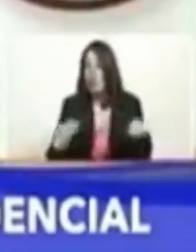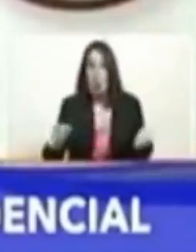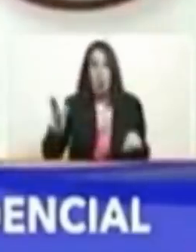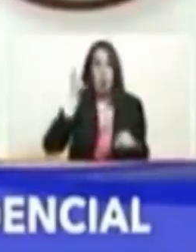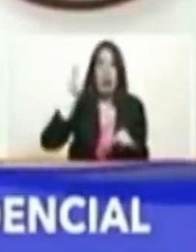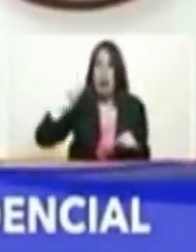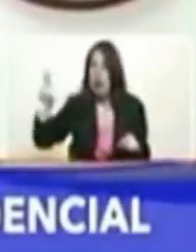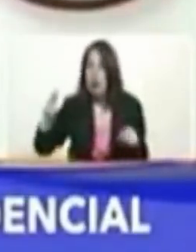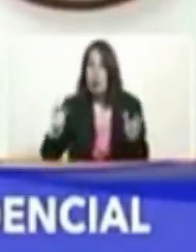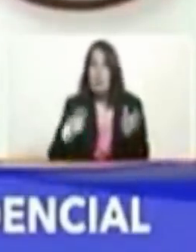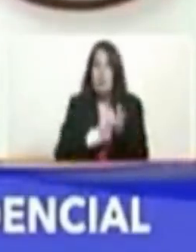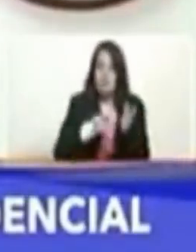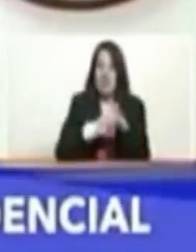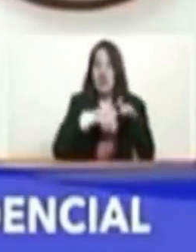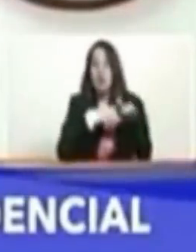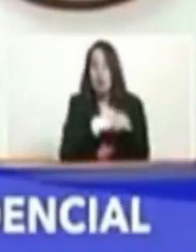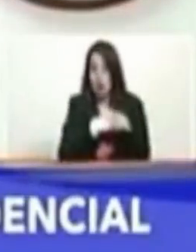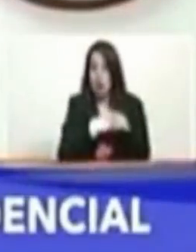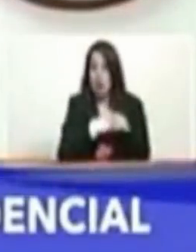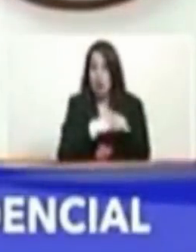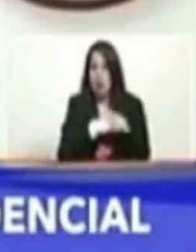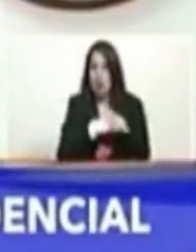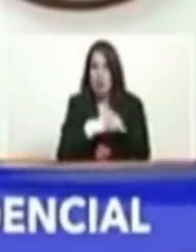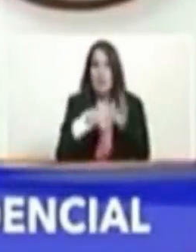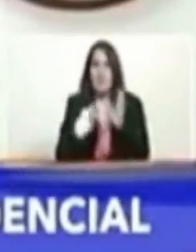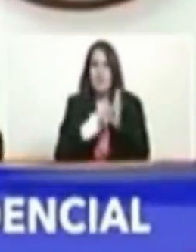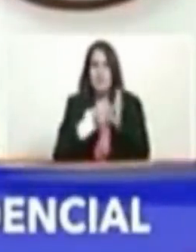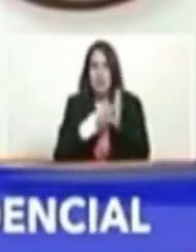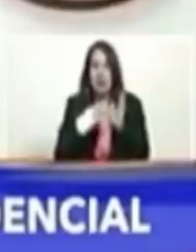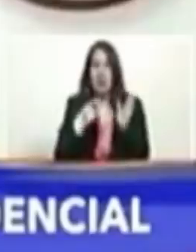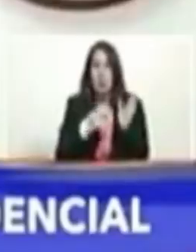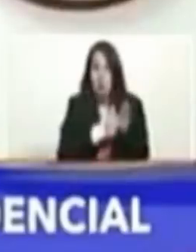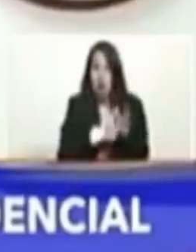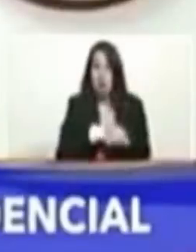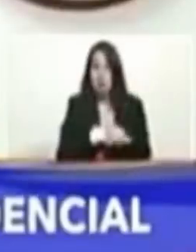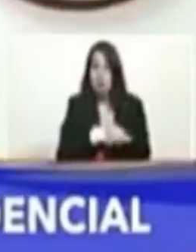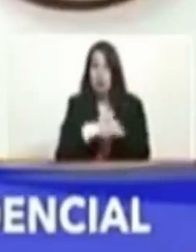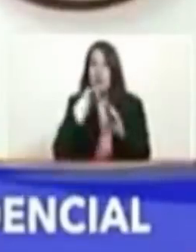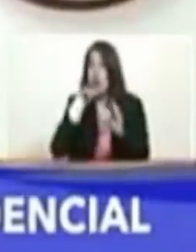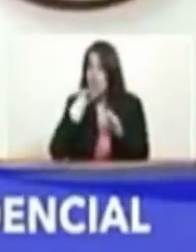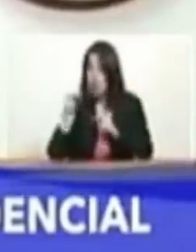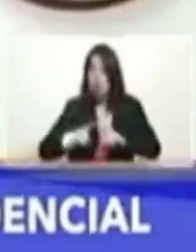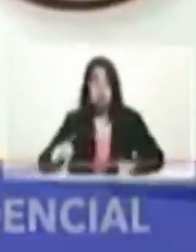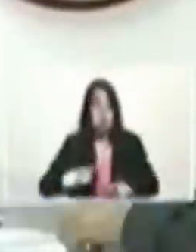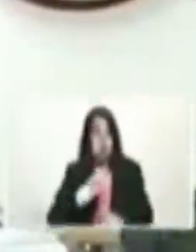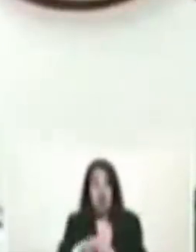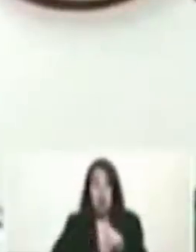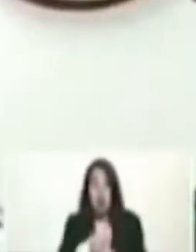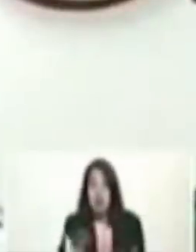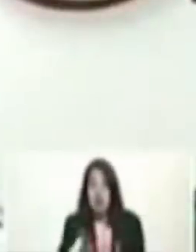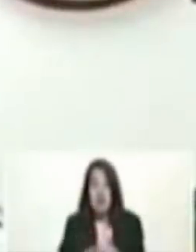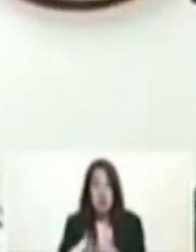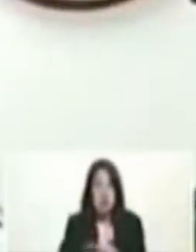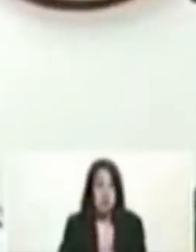que metas humano y componga las maltrechas relaciones entre su país y eeuu al referirse a los presuntos